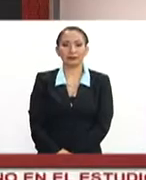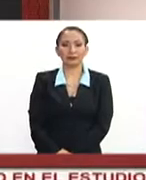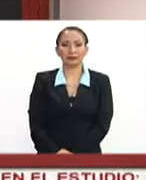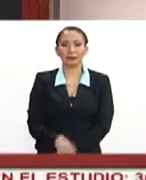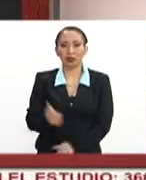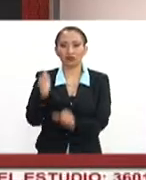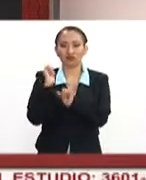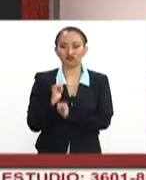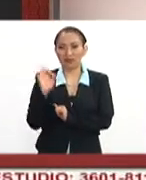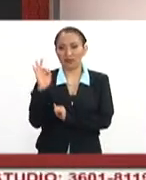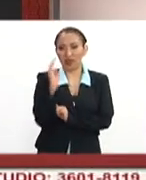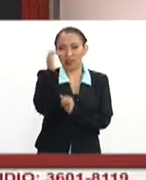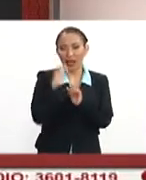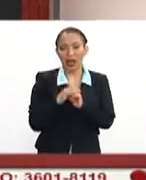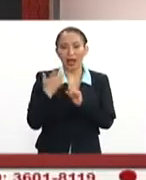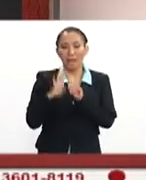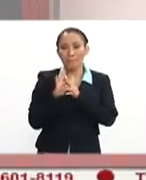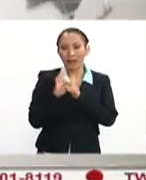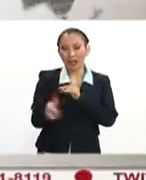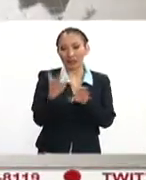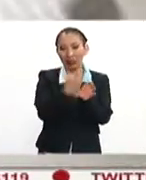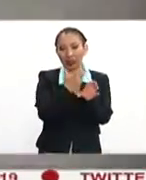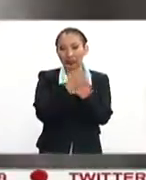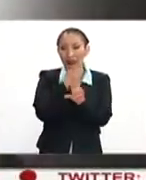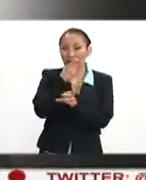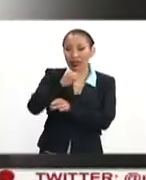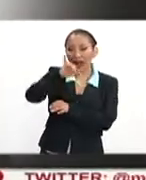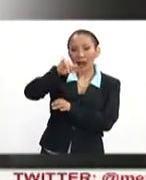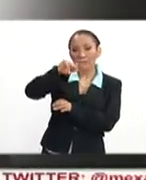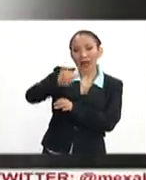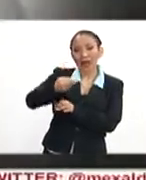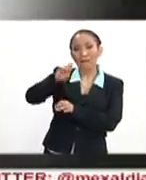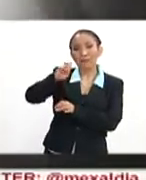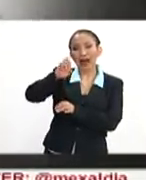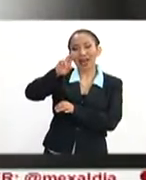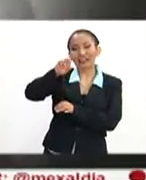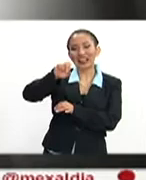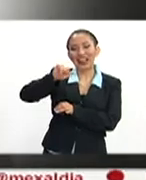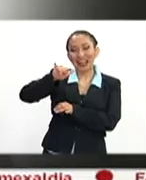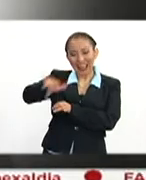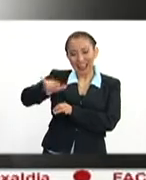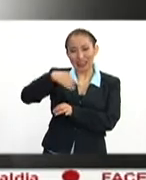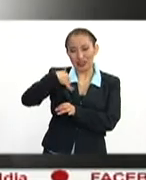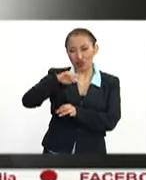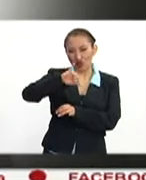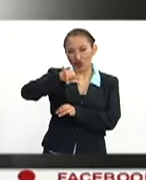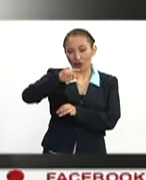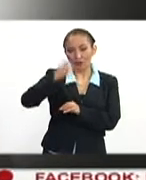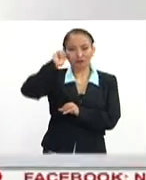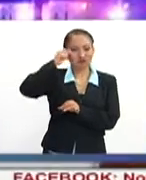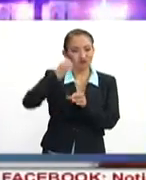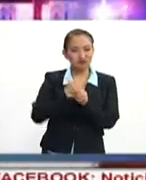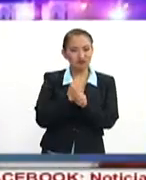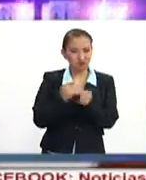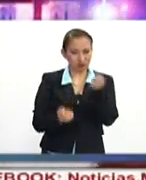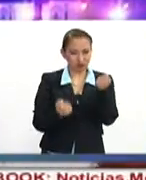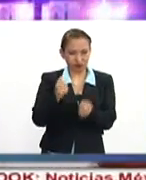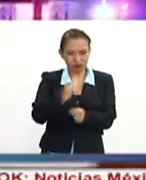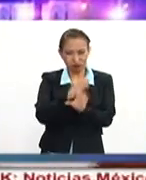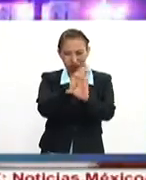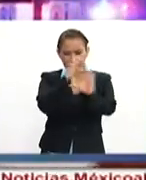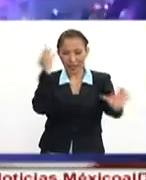Un agente federal de inmigración de los Estados Unidos aseguró que James Matthew Bradley Jr., quien conducía el tráiler donde murieron 10